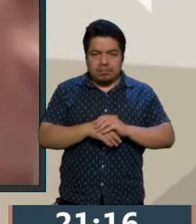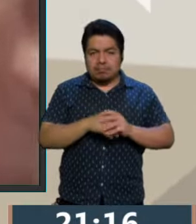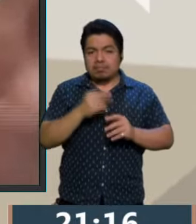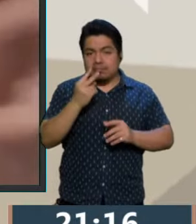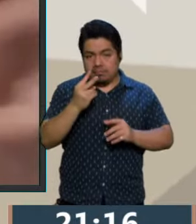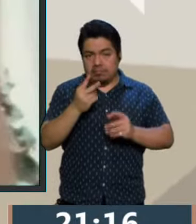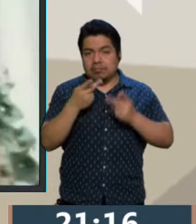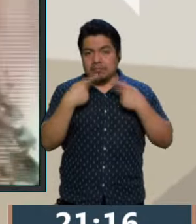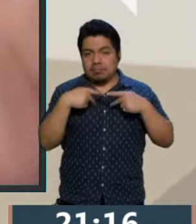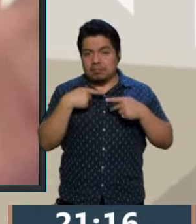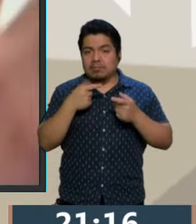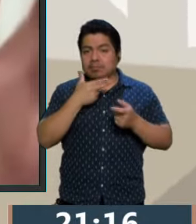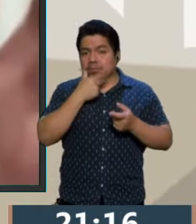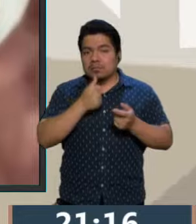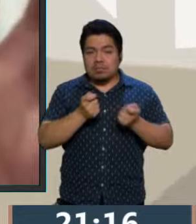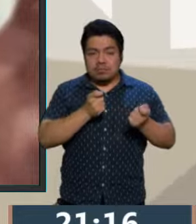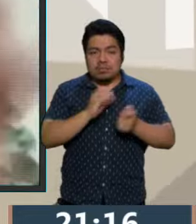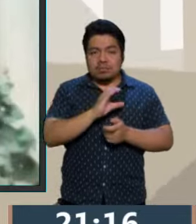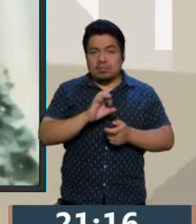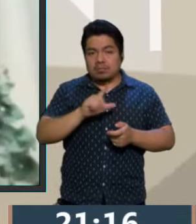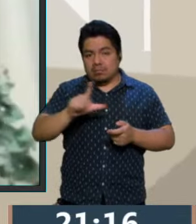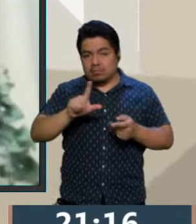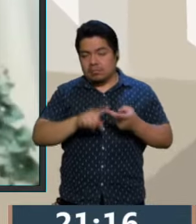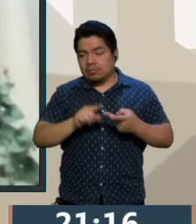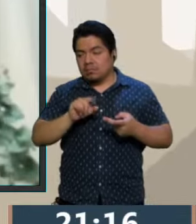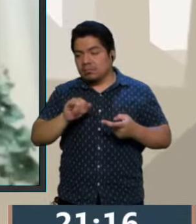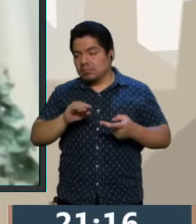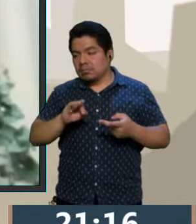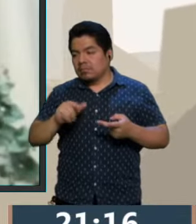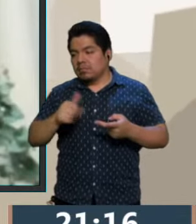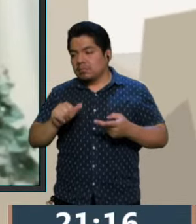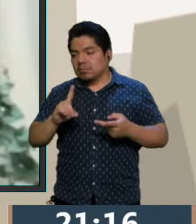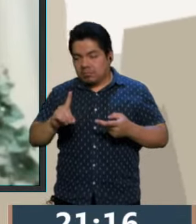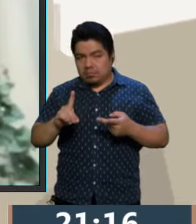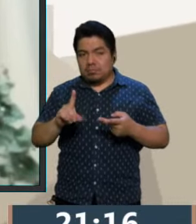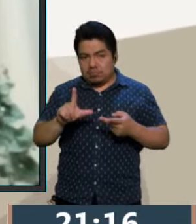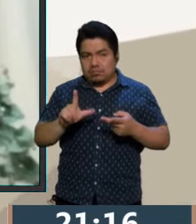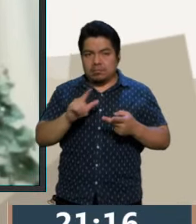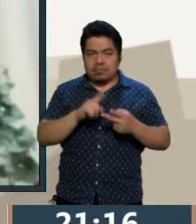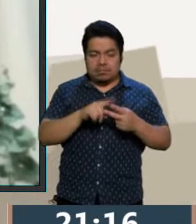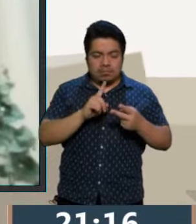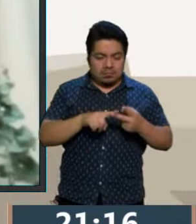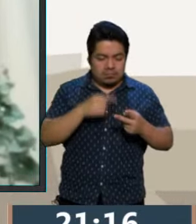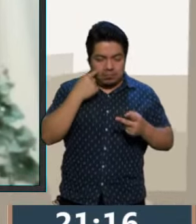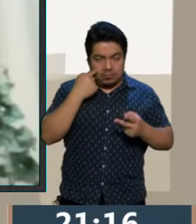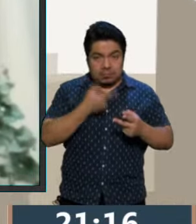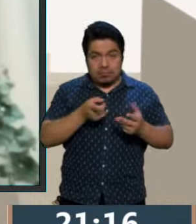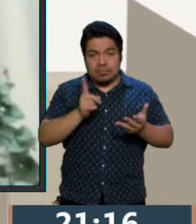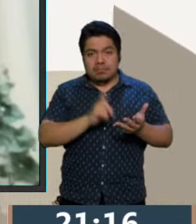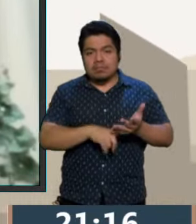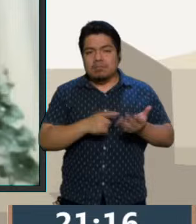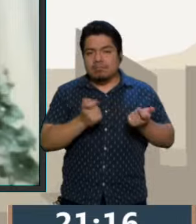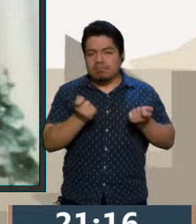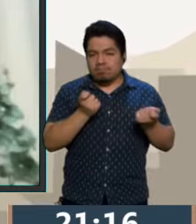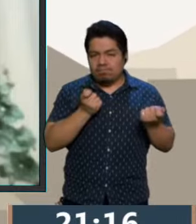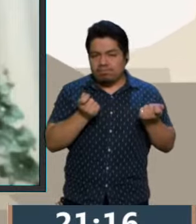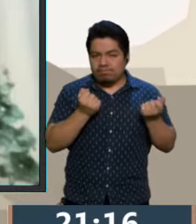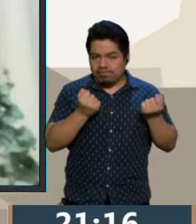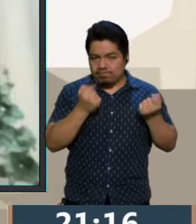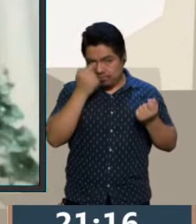muy poderosos eran Krill y Francisco Gil Díaz. Y de ahí se entiende el poder que pudo